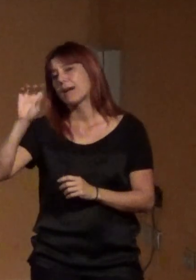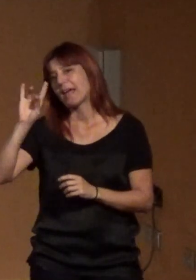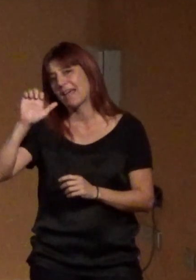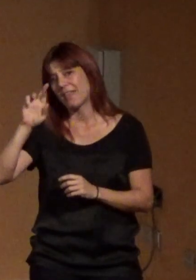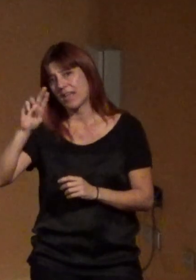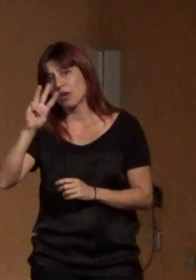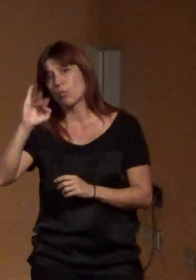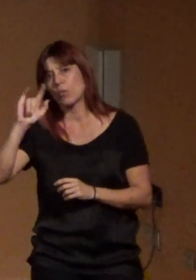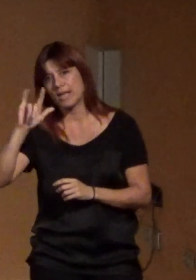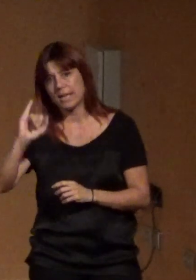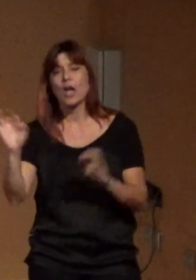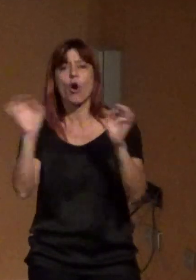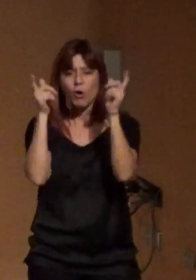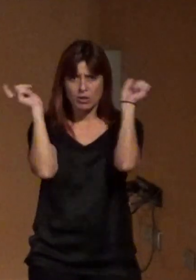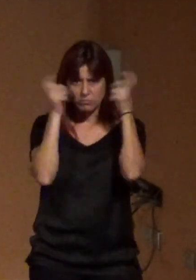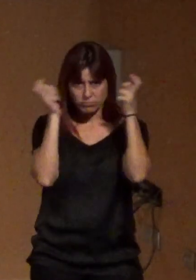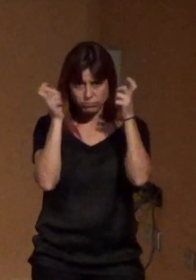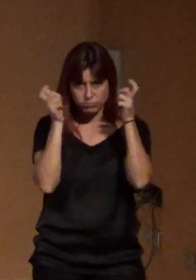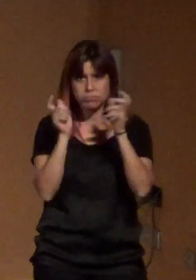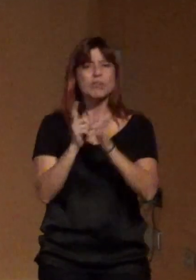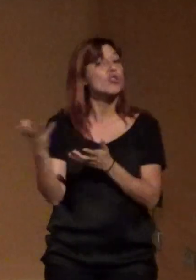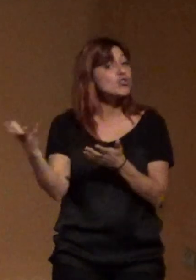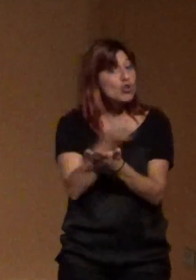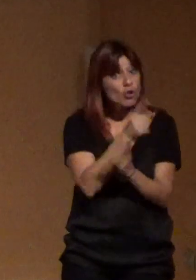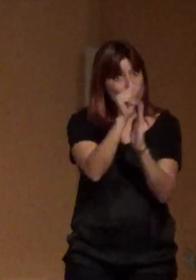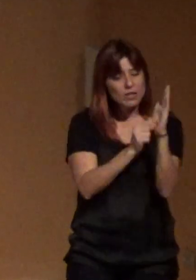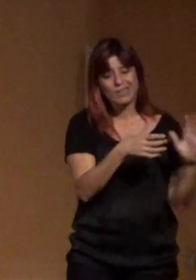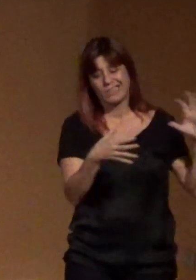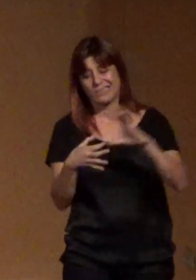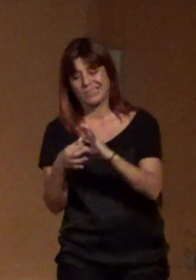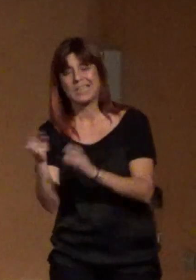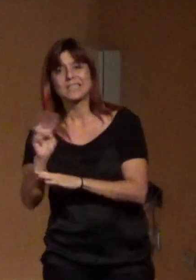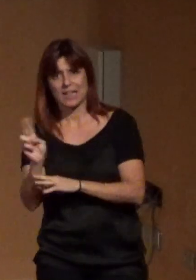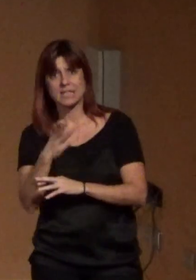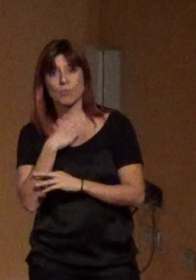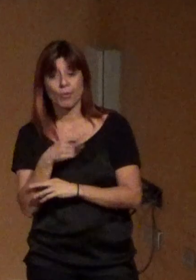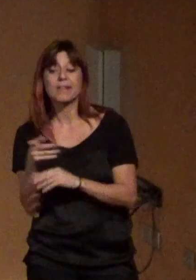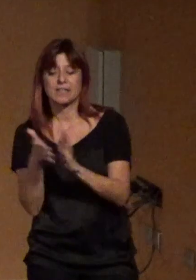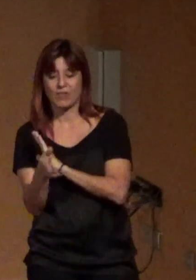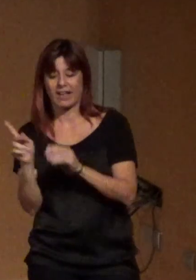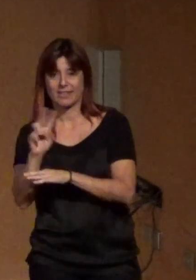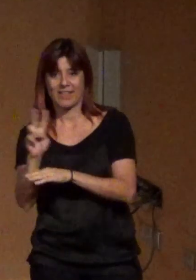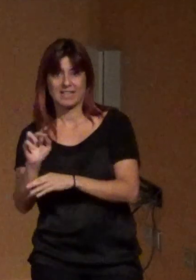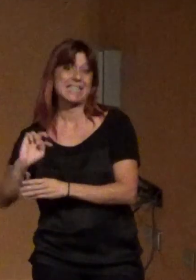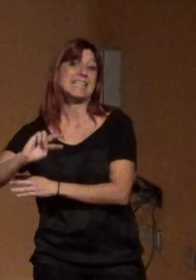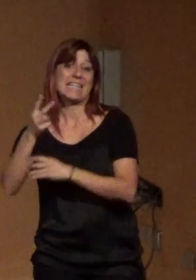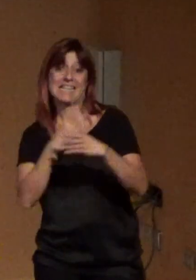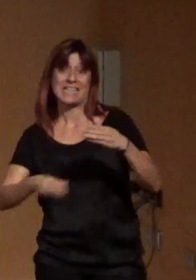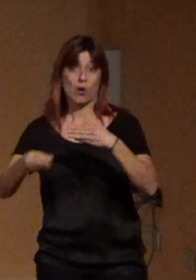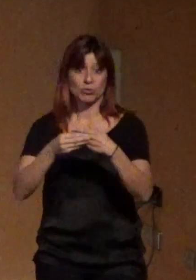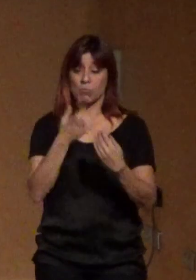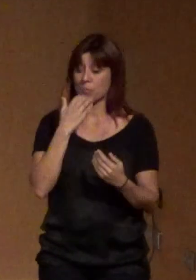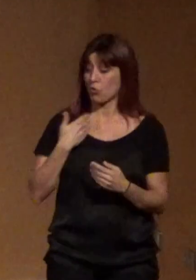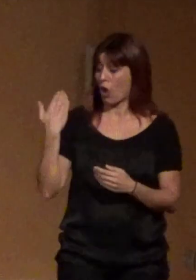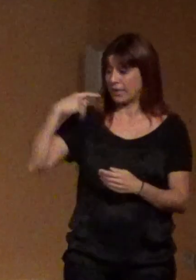cefaleas, todos estos trastornos pueden estar relacionados con TDAH, que sería secundario, pero que en todo caso es sustituible tratar, ¿no? Yo hice la tesis sobre los niños de